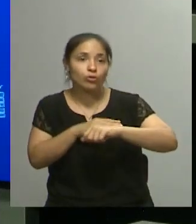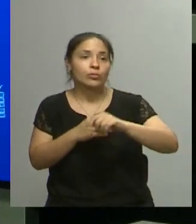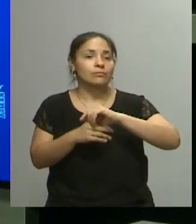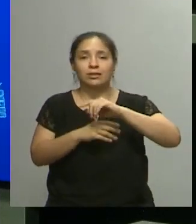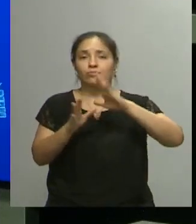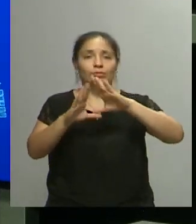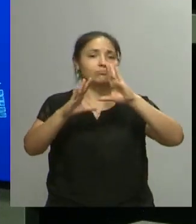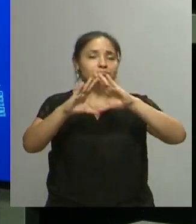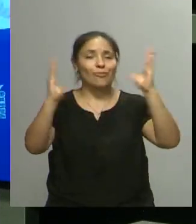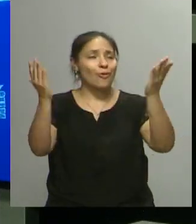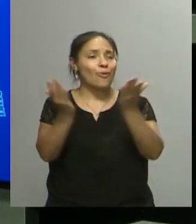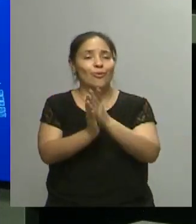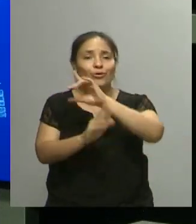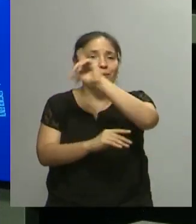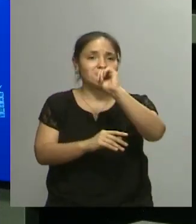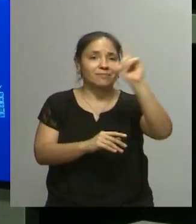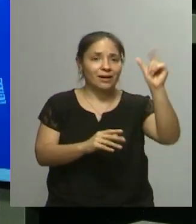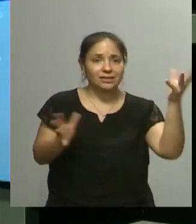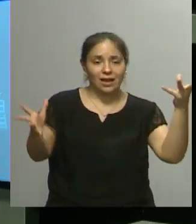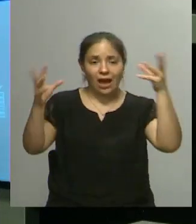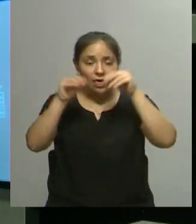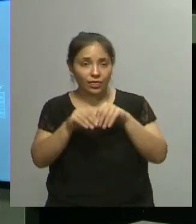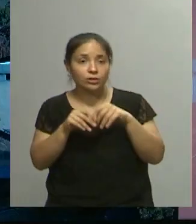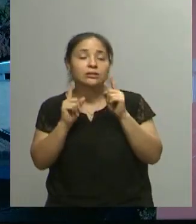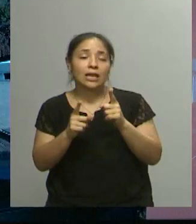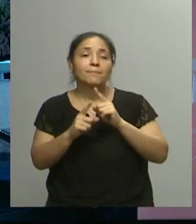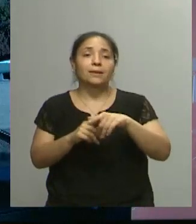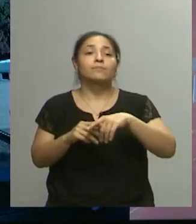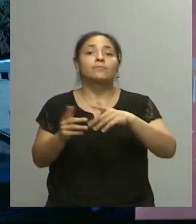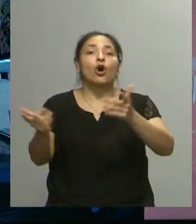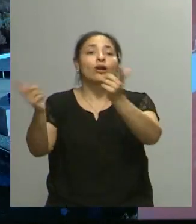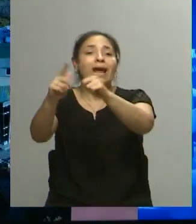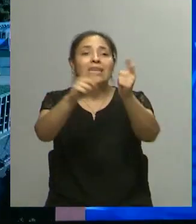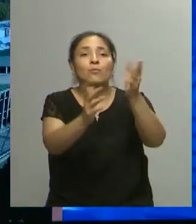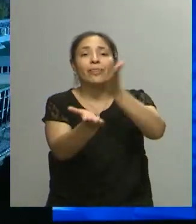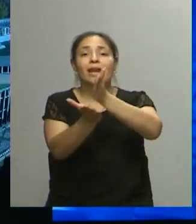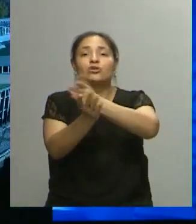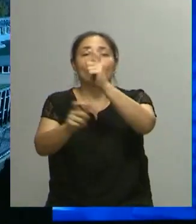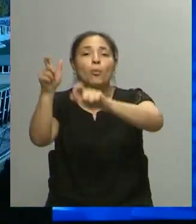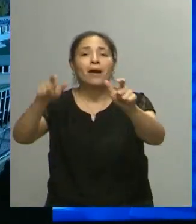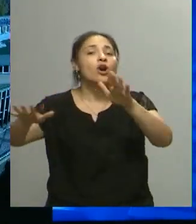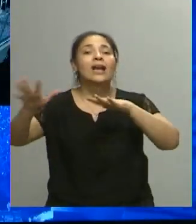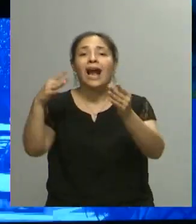mundo? Digo, ¿y qué hacen los organismos de derechos humanos el día después también? A mí me parece que